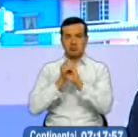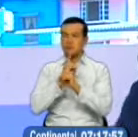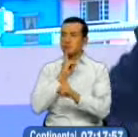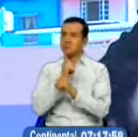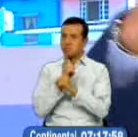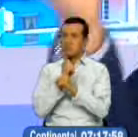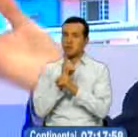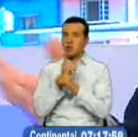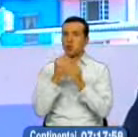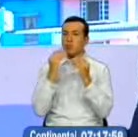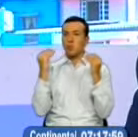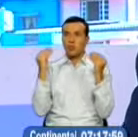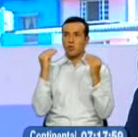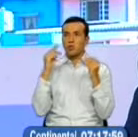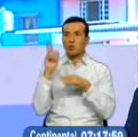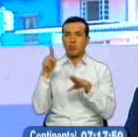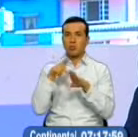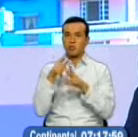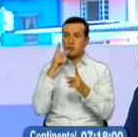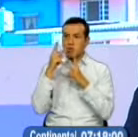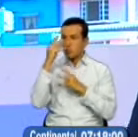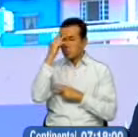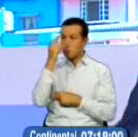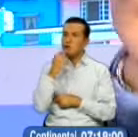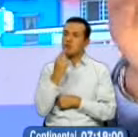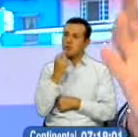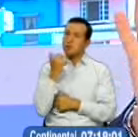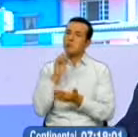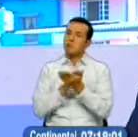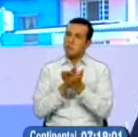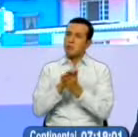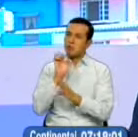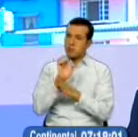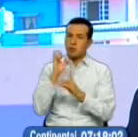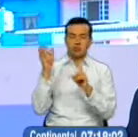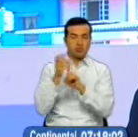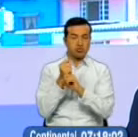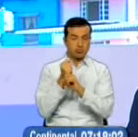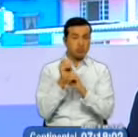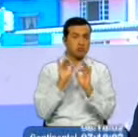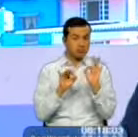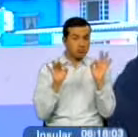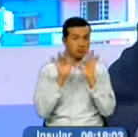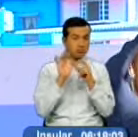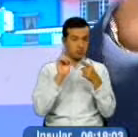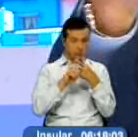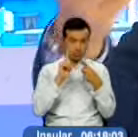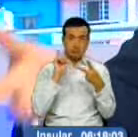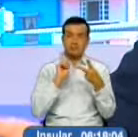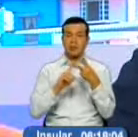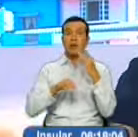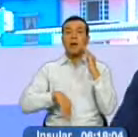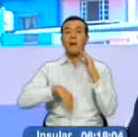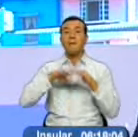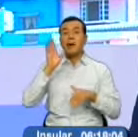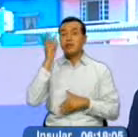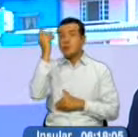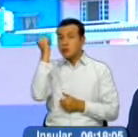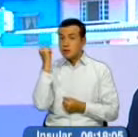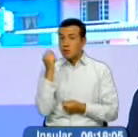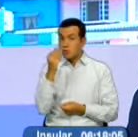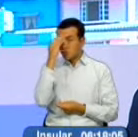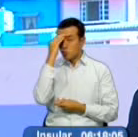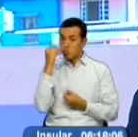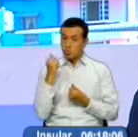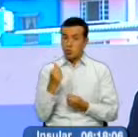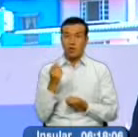valorado por todos los especialistas de educación. Ahí tienes un logro fundamental. Tienes un aumento de la inversión en el sistema